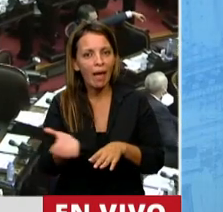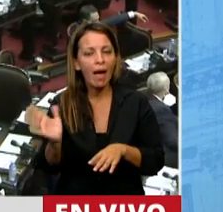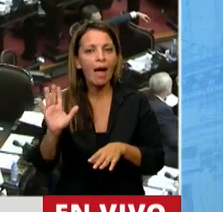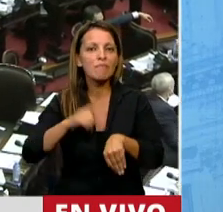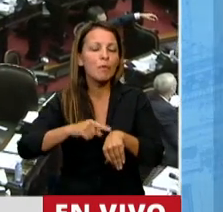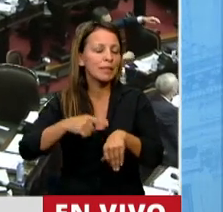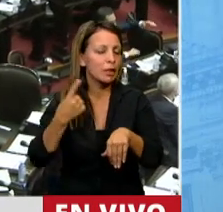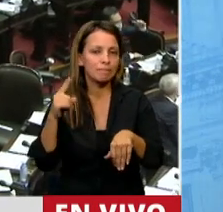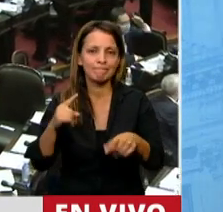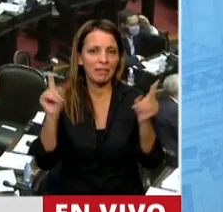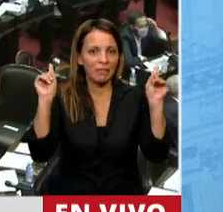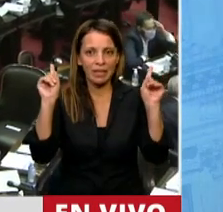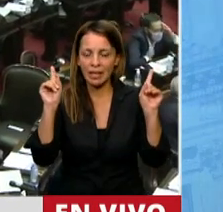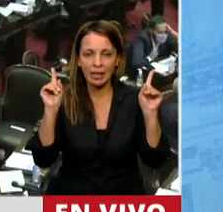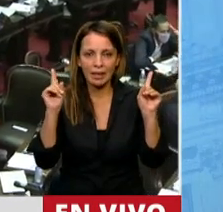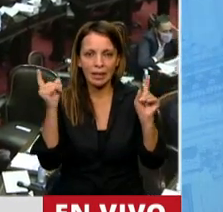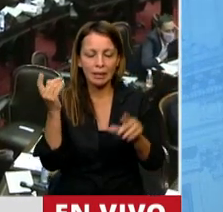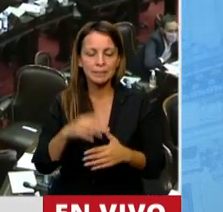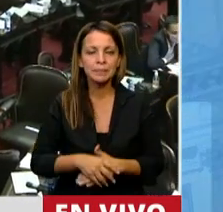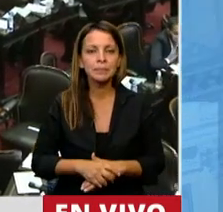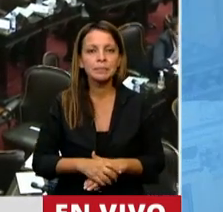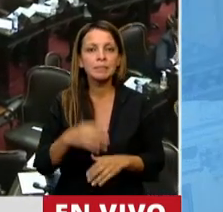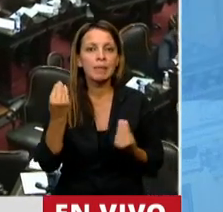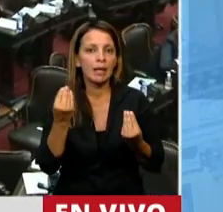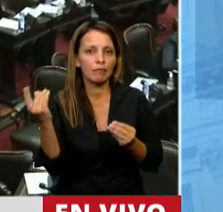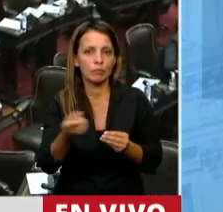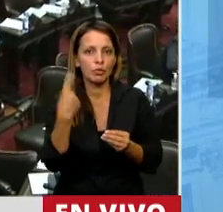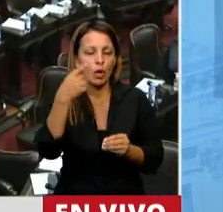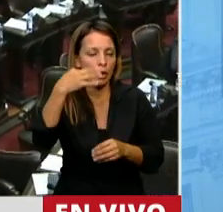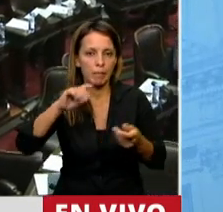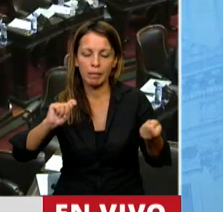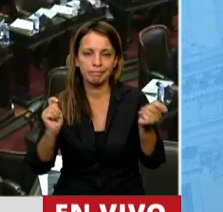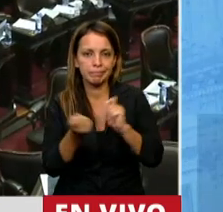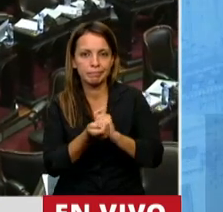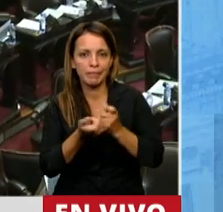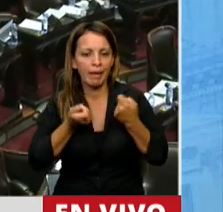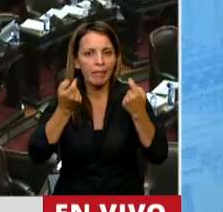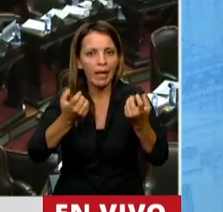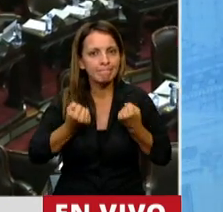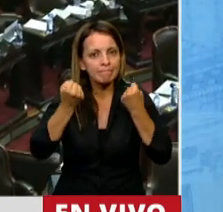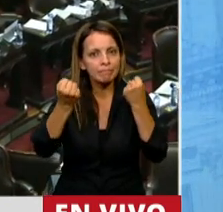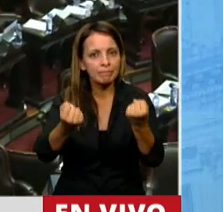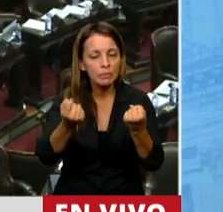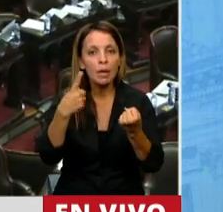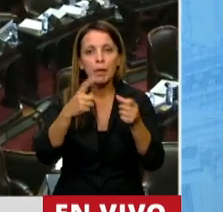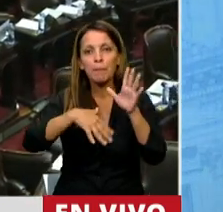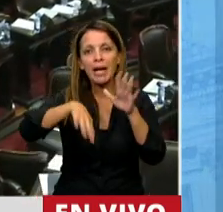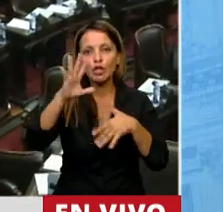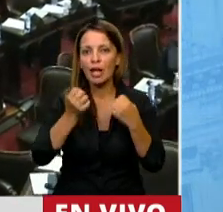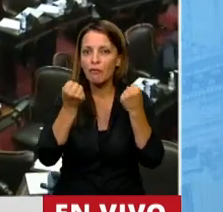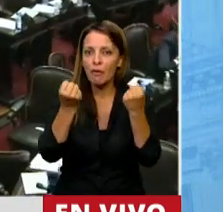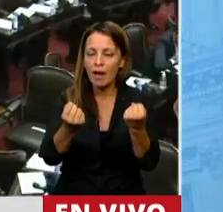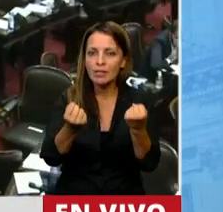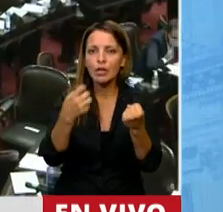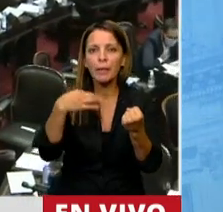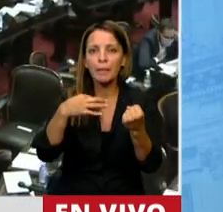momento totalmente excepcional y extraordinario, para el que todos debemos adaptarnos y poner lo mejor de nosotros, pero creo que el mayor esfuerzo debíamos